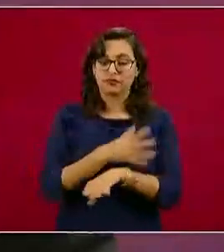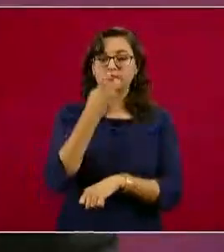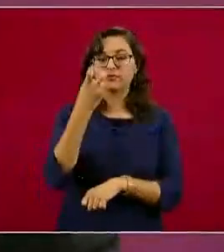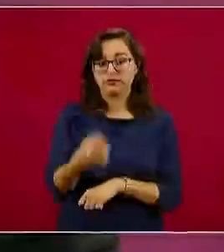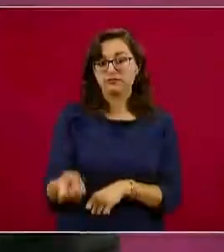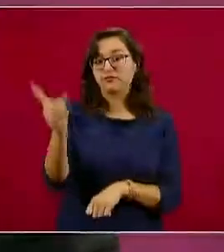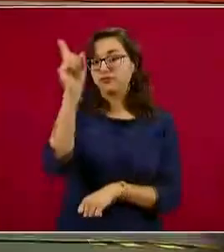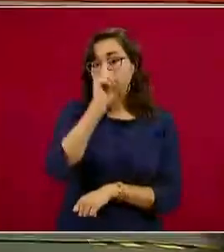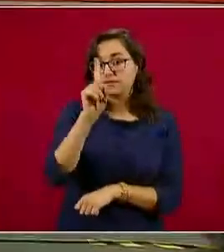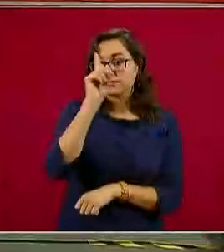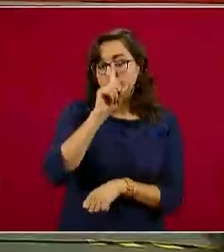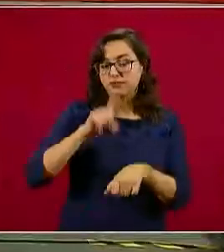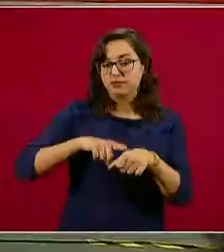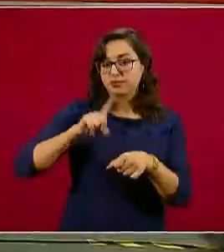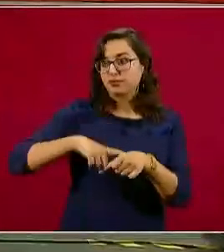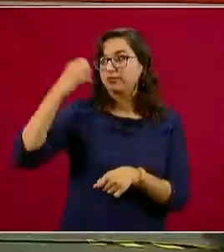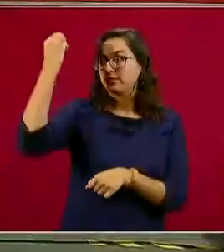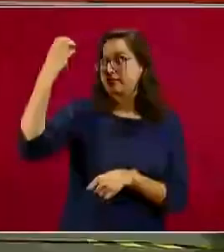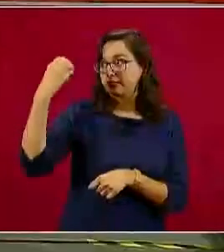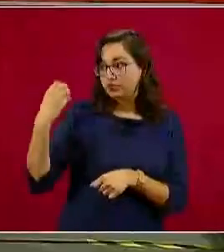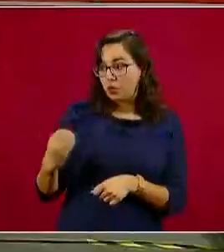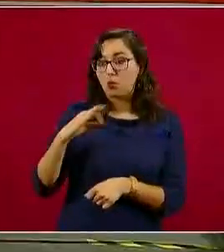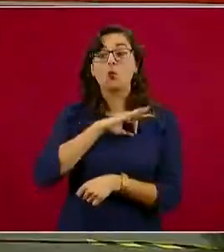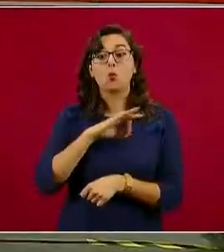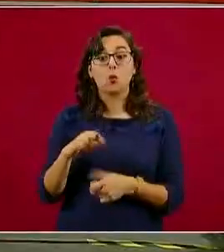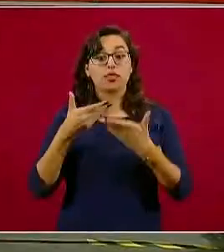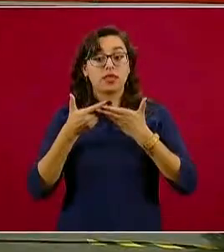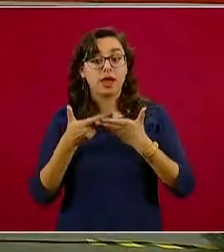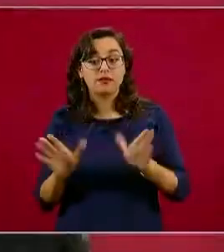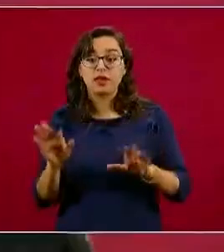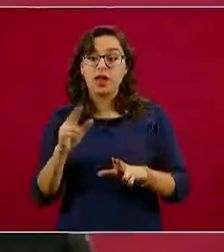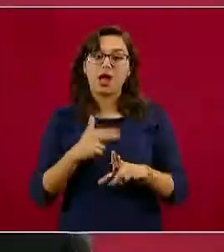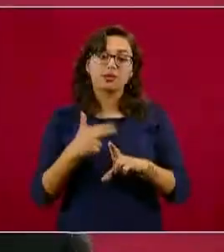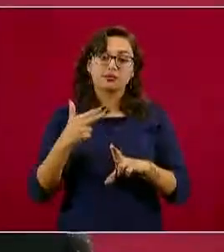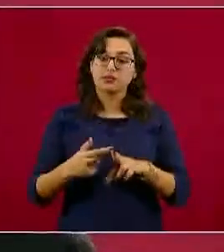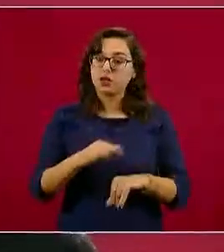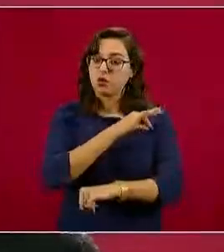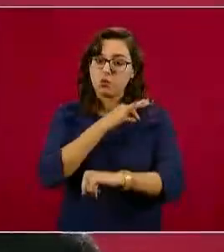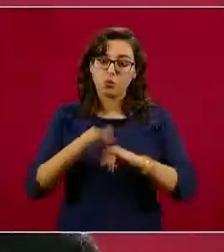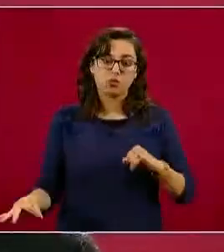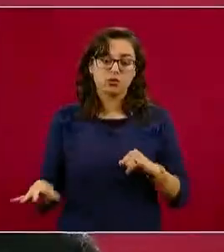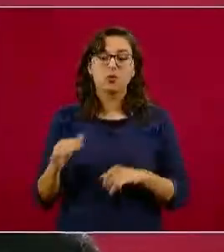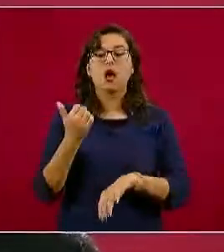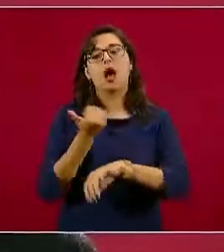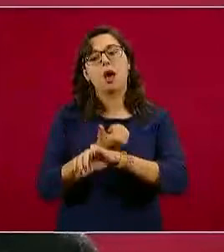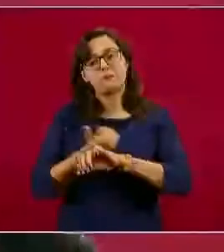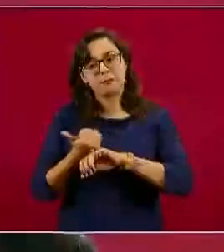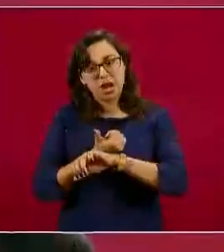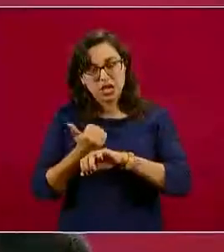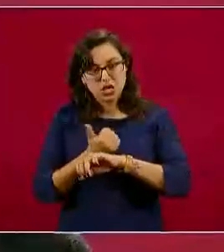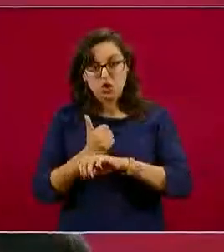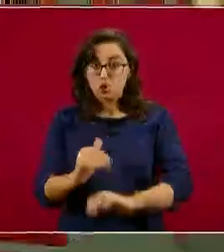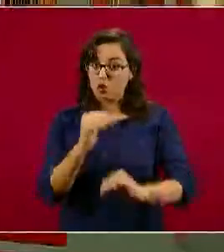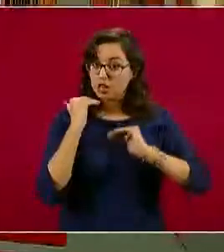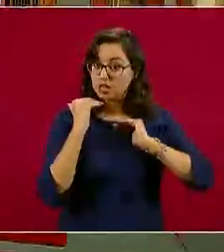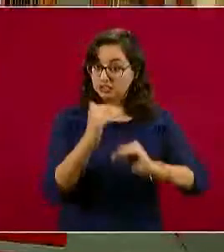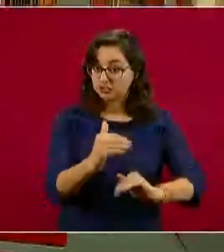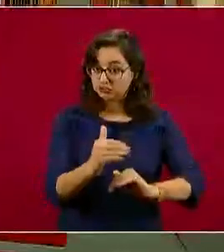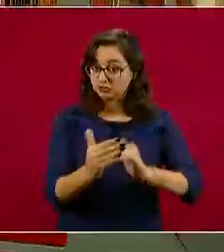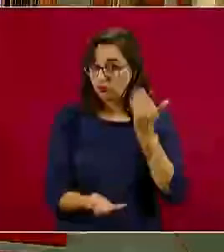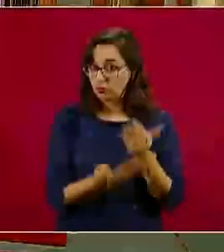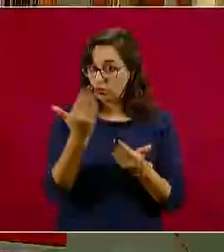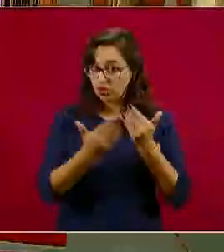las recomendaciones del semáforo su apertura aparece al final, aparece ya en el semáforo amarillo con aforos muy reducidos